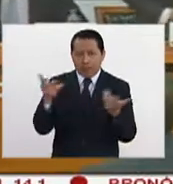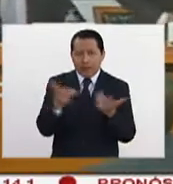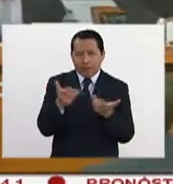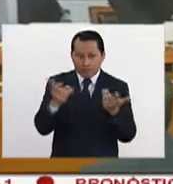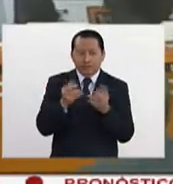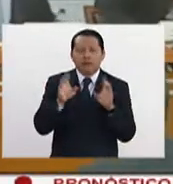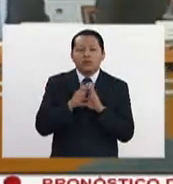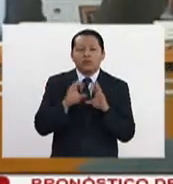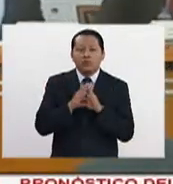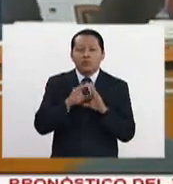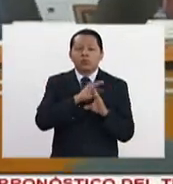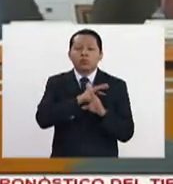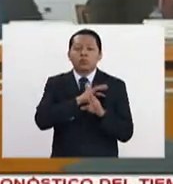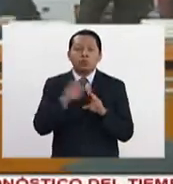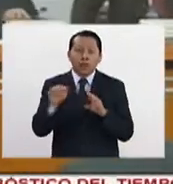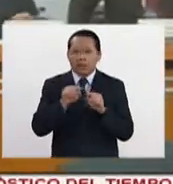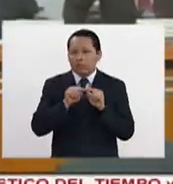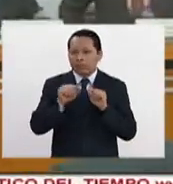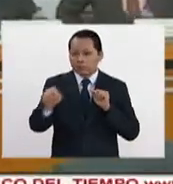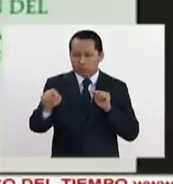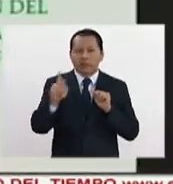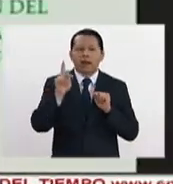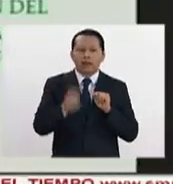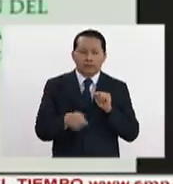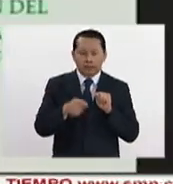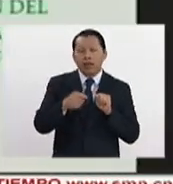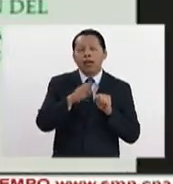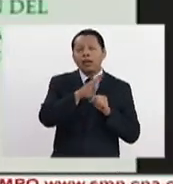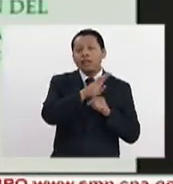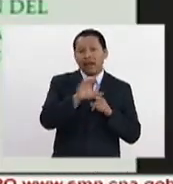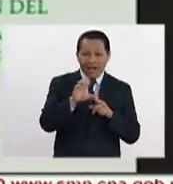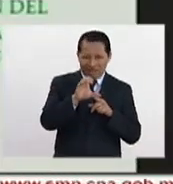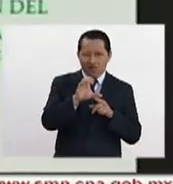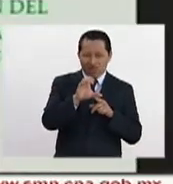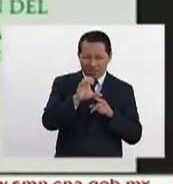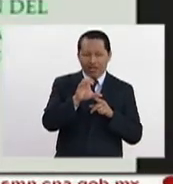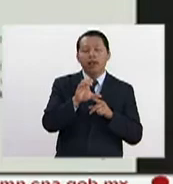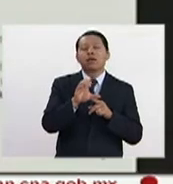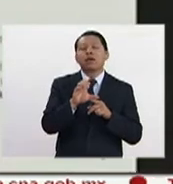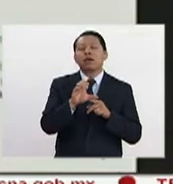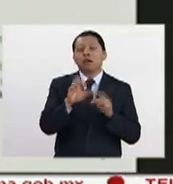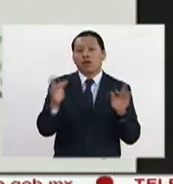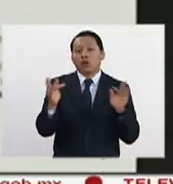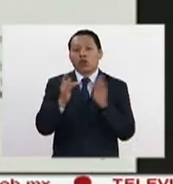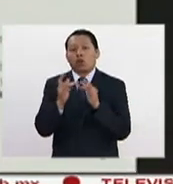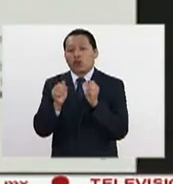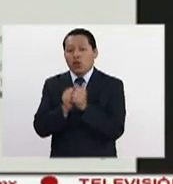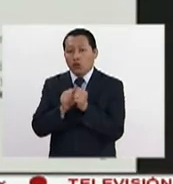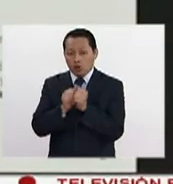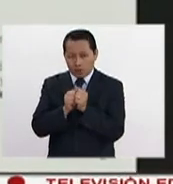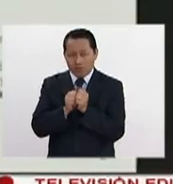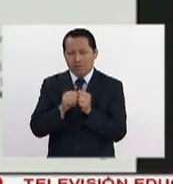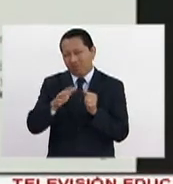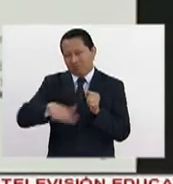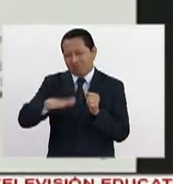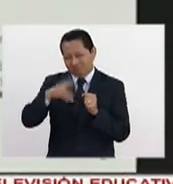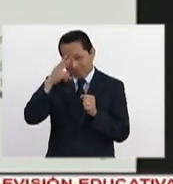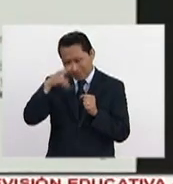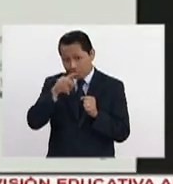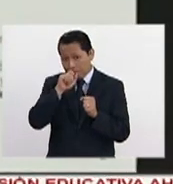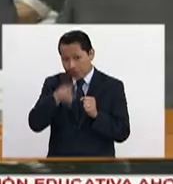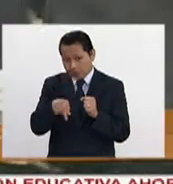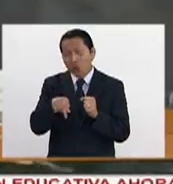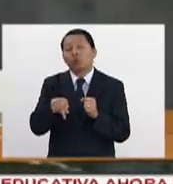una línea de transmisión privada que va a conectar a la península de Baja California con el territorio mexicano sin comprometer, esto